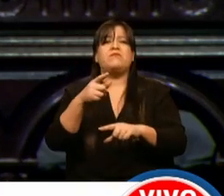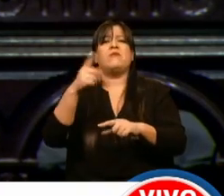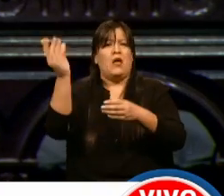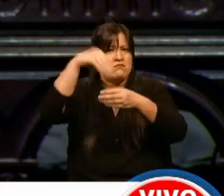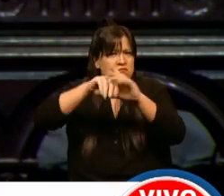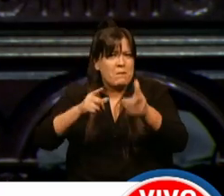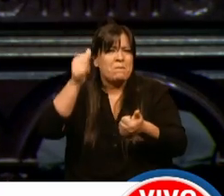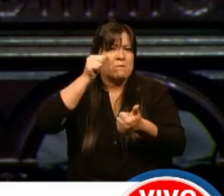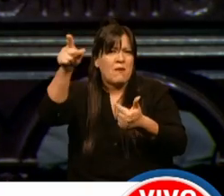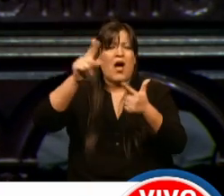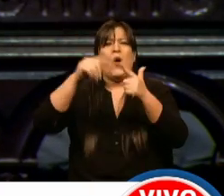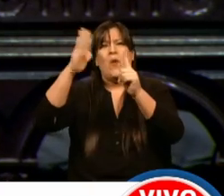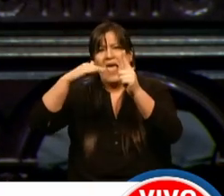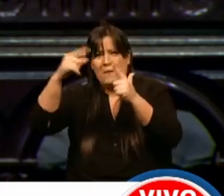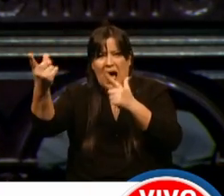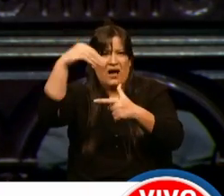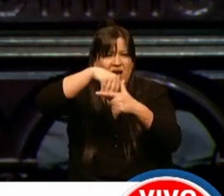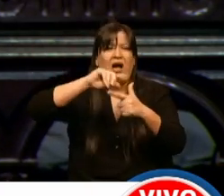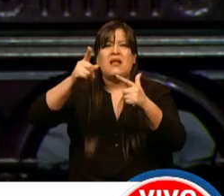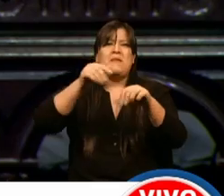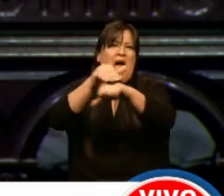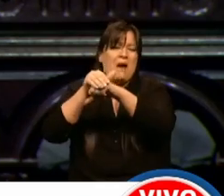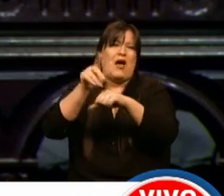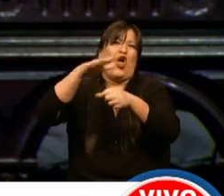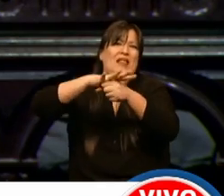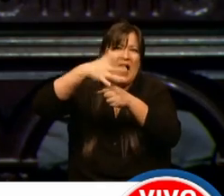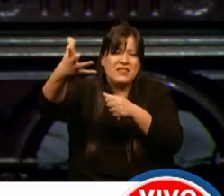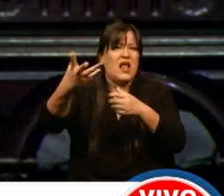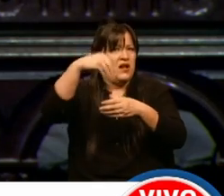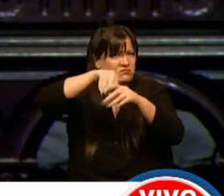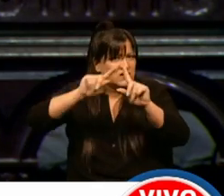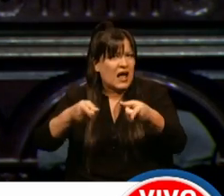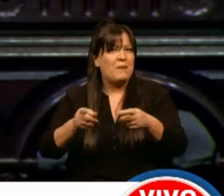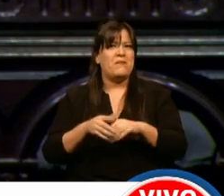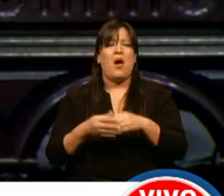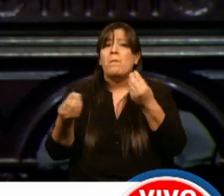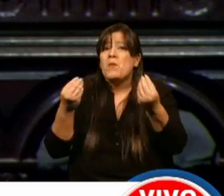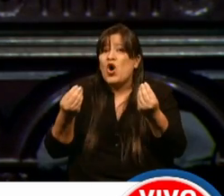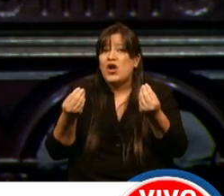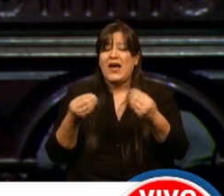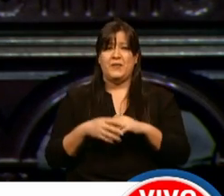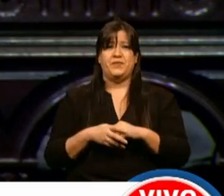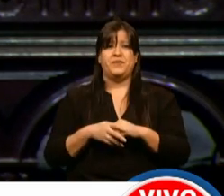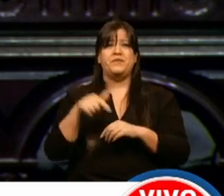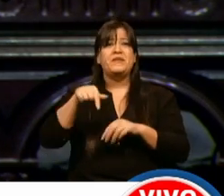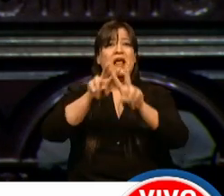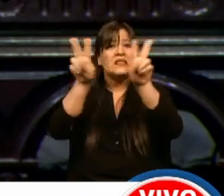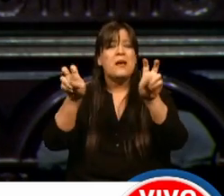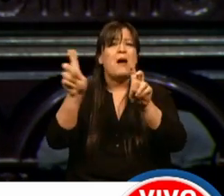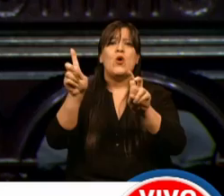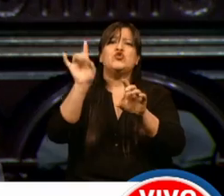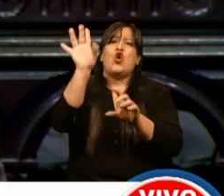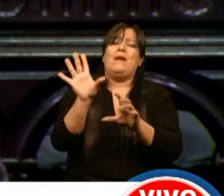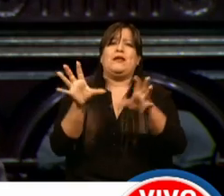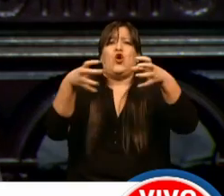a los vallenses a los amigos y amigas de tándem porque tiene que ver también no solo con pertenecer